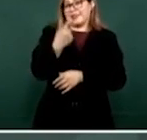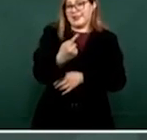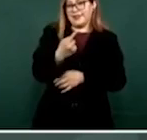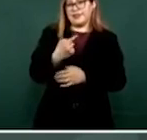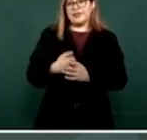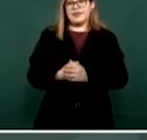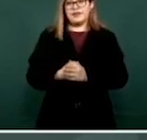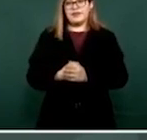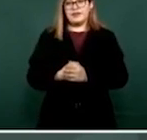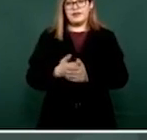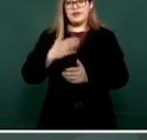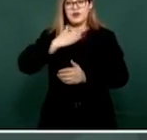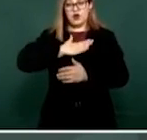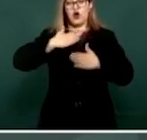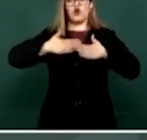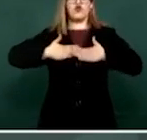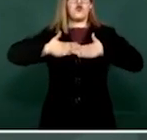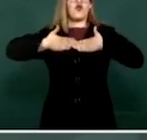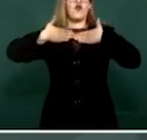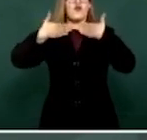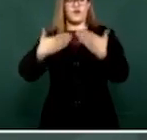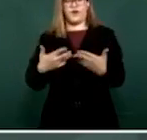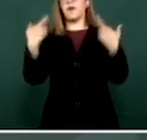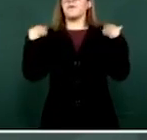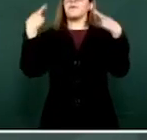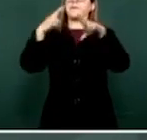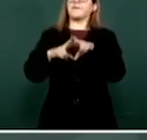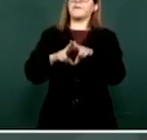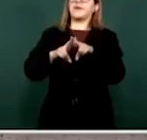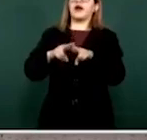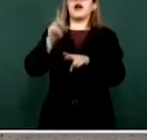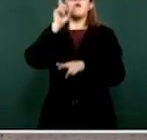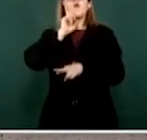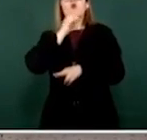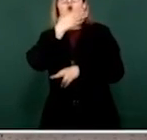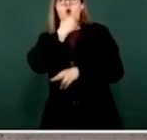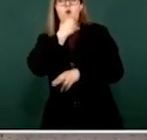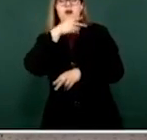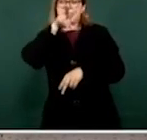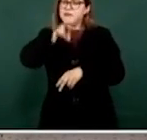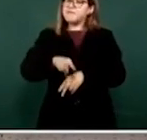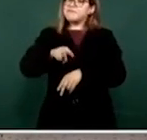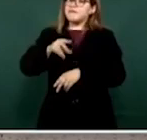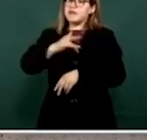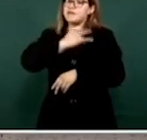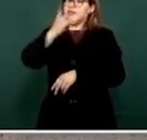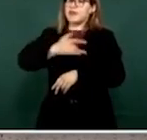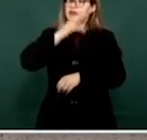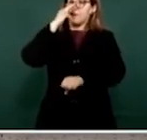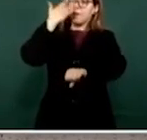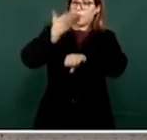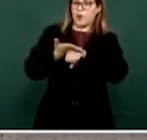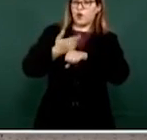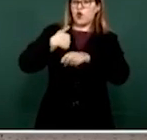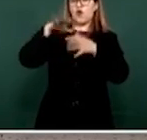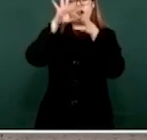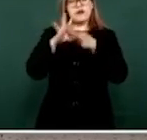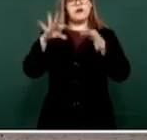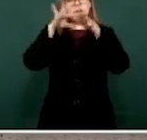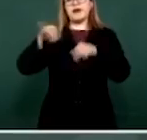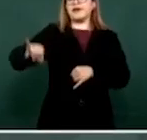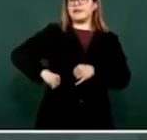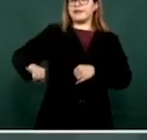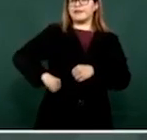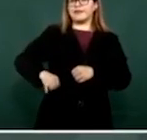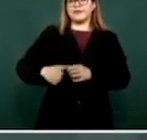Y como confío en las maestras y en los maestros, porque son muy responsables, les voy a decir algo que es